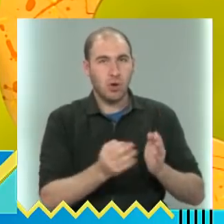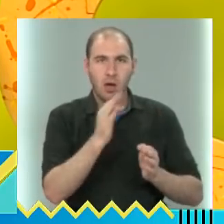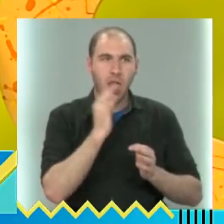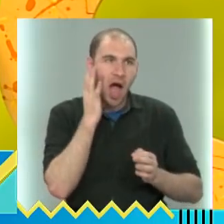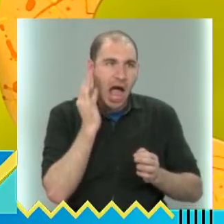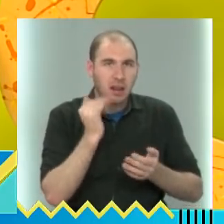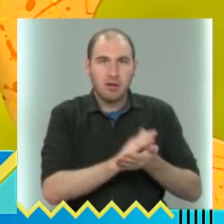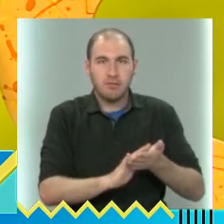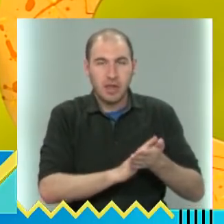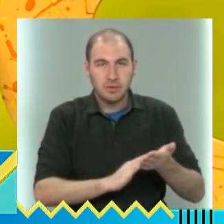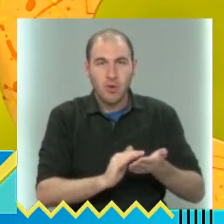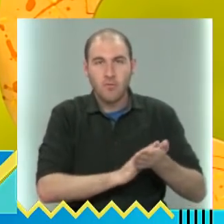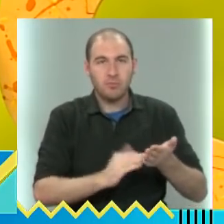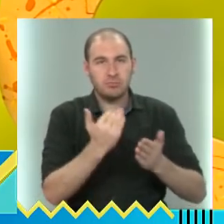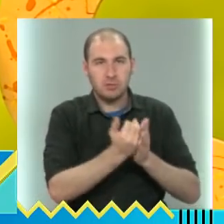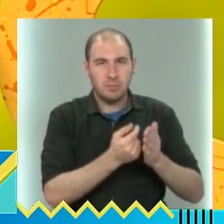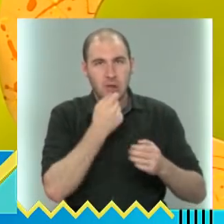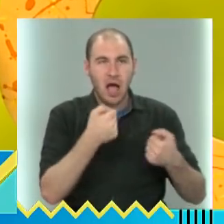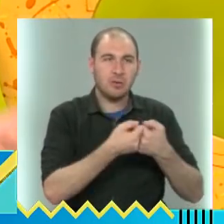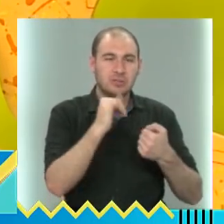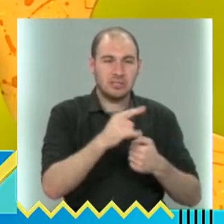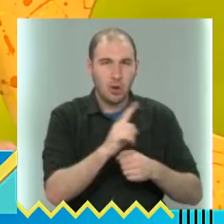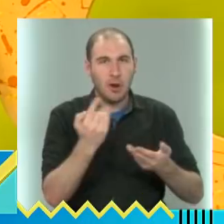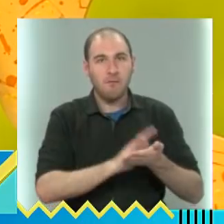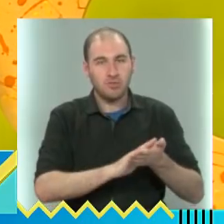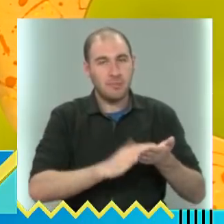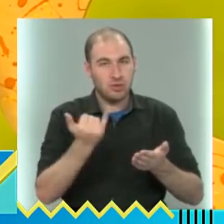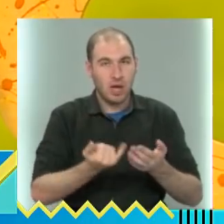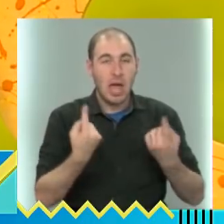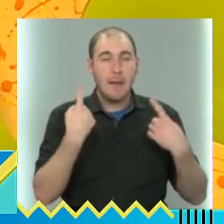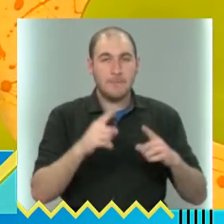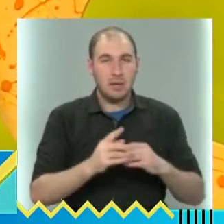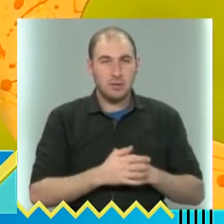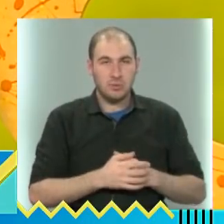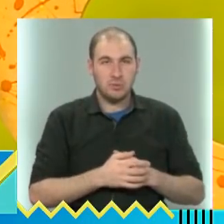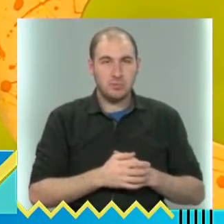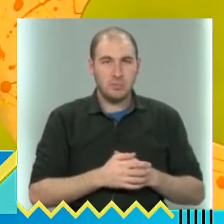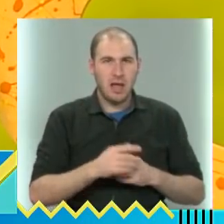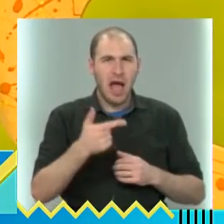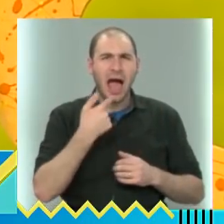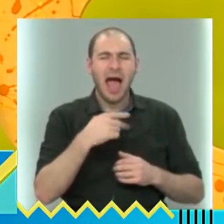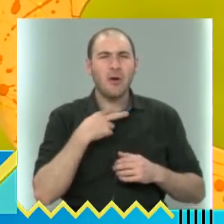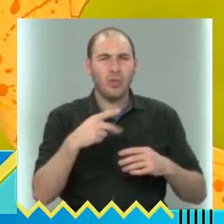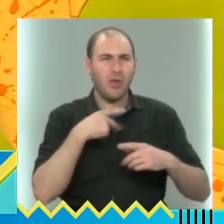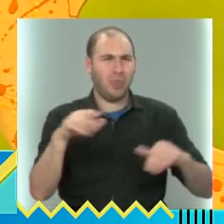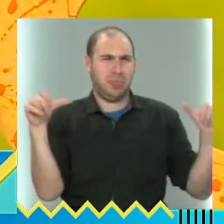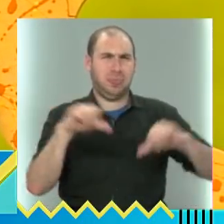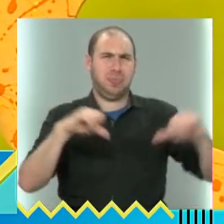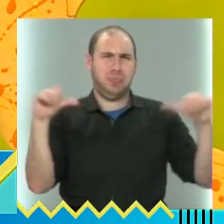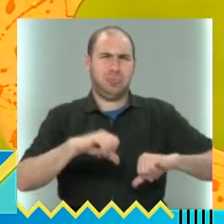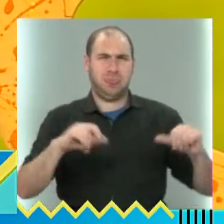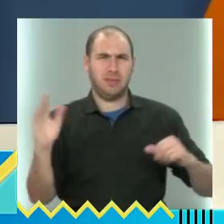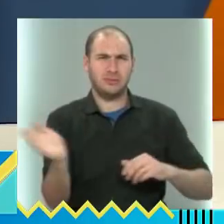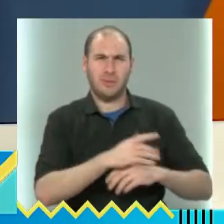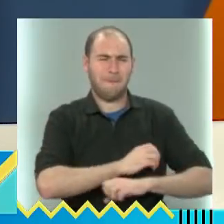algún fundamento, que podamos estar de acuerdo o no, pero tiene un fundamento. Pero vimos audios anunciando el